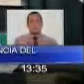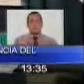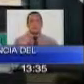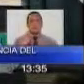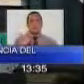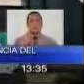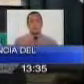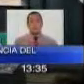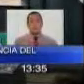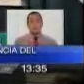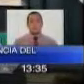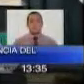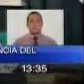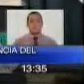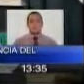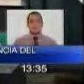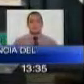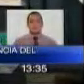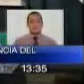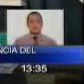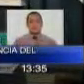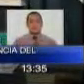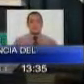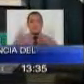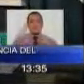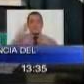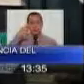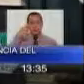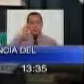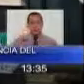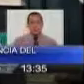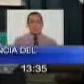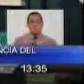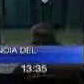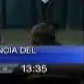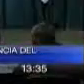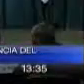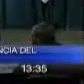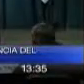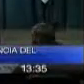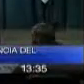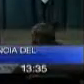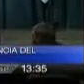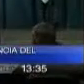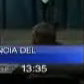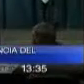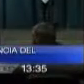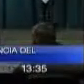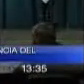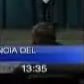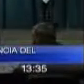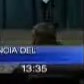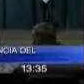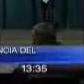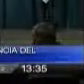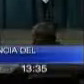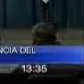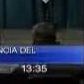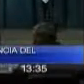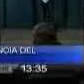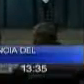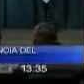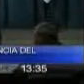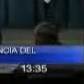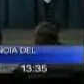solamente actores del ámbito político, sino principalmente, como dice mi compañero, de ONGs de derechos humanos? Ha